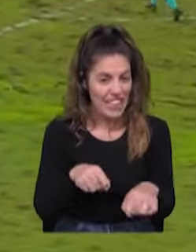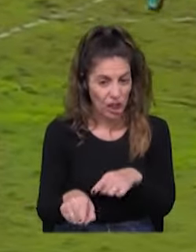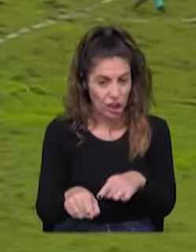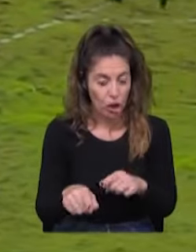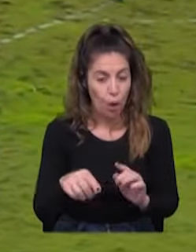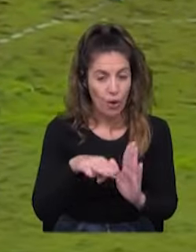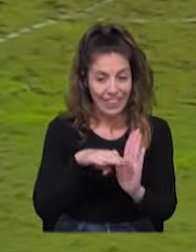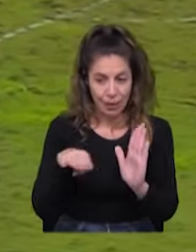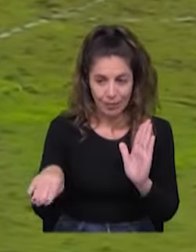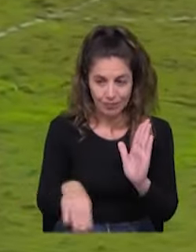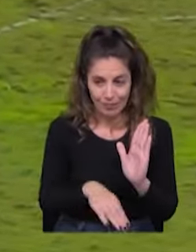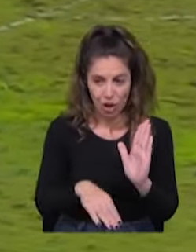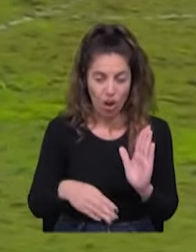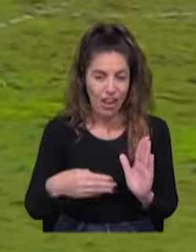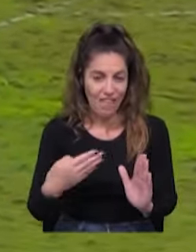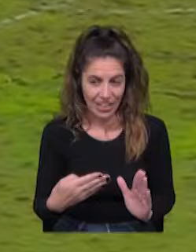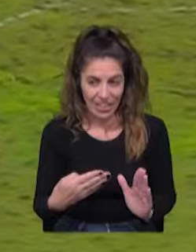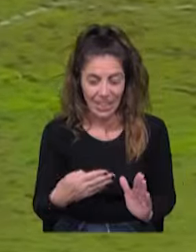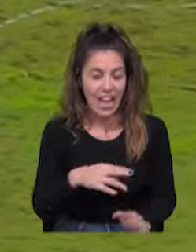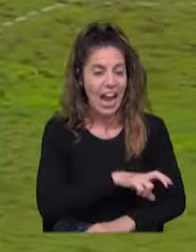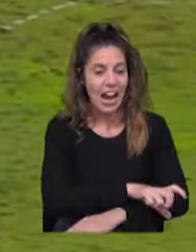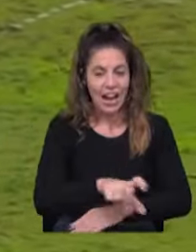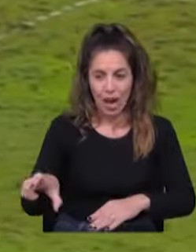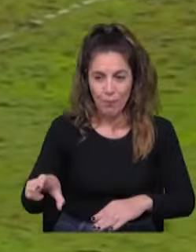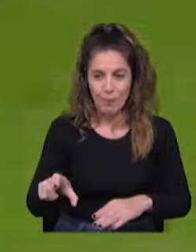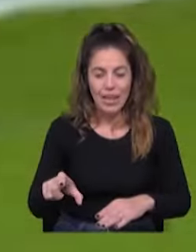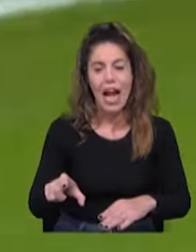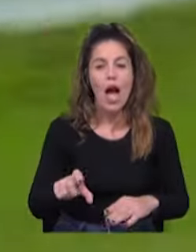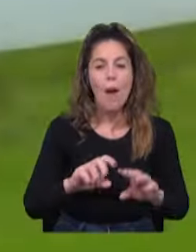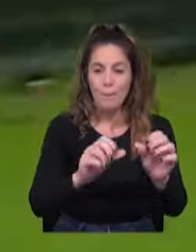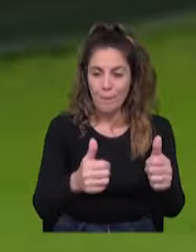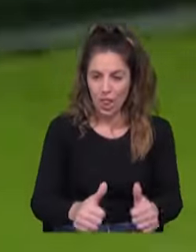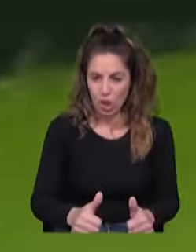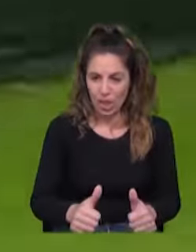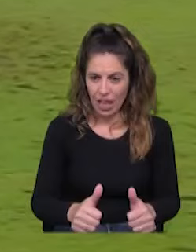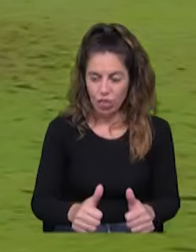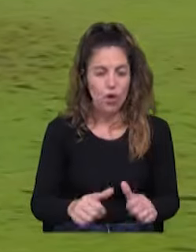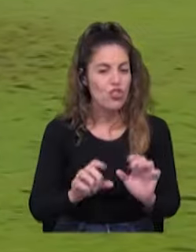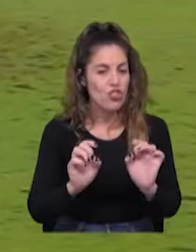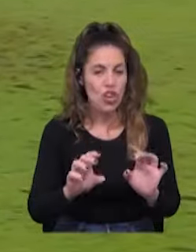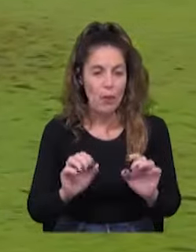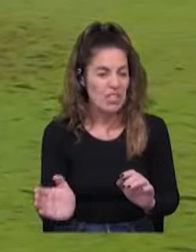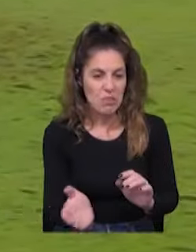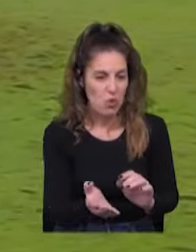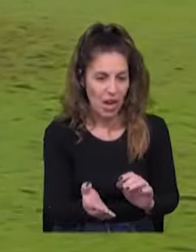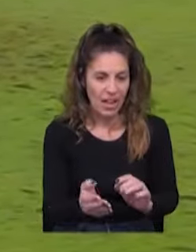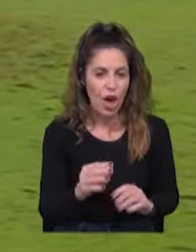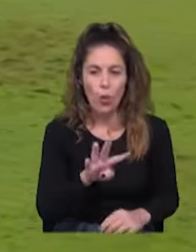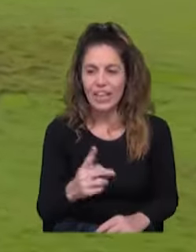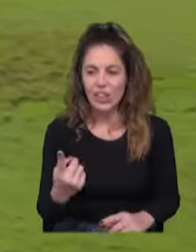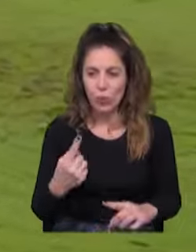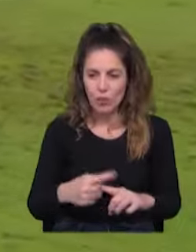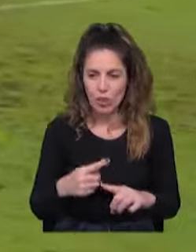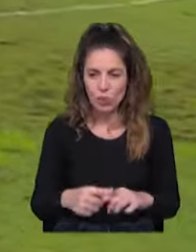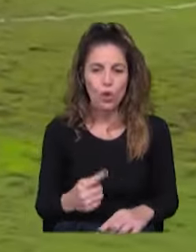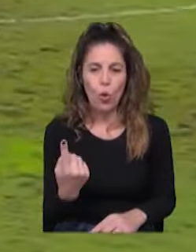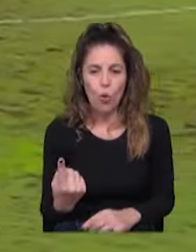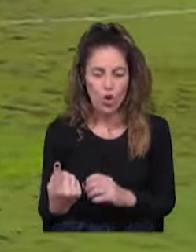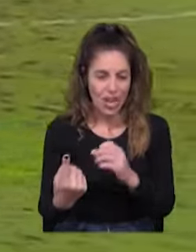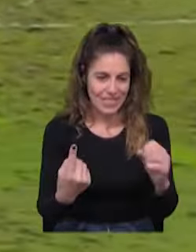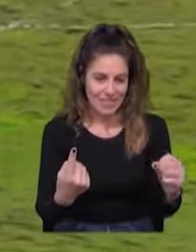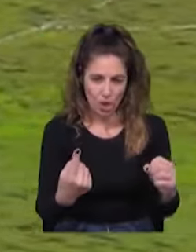tabla de abajo rampla Junior deportivo Maldonado Nicolás rón solamente tiene que tocarla solamente tiene que empujarla a los 41 colocaba el 1 a0 para